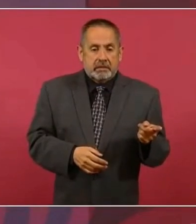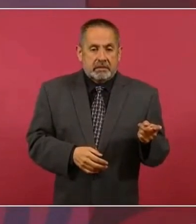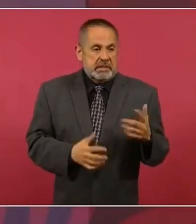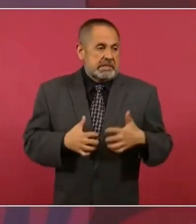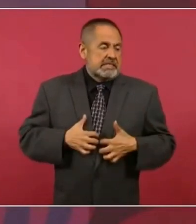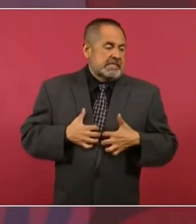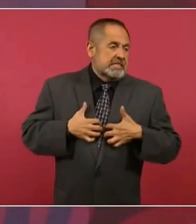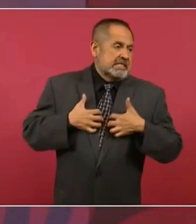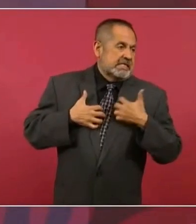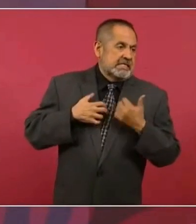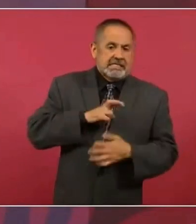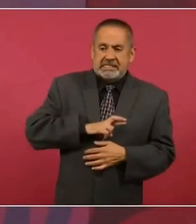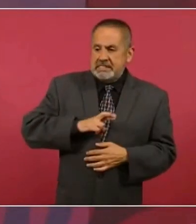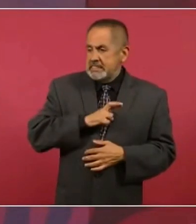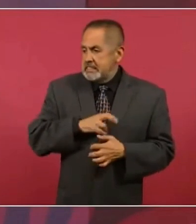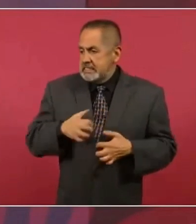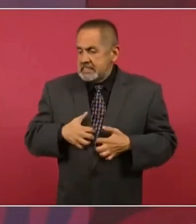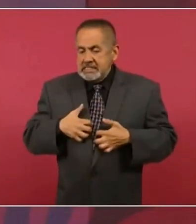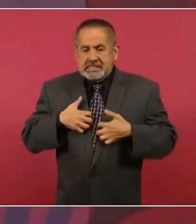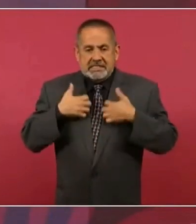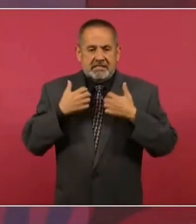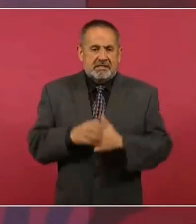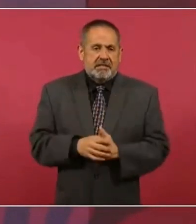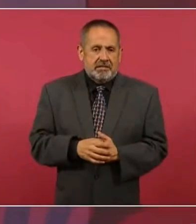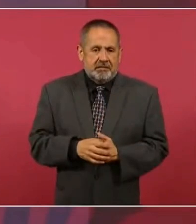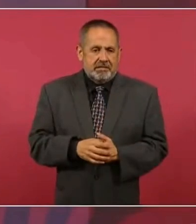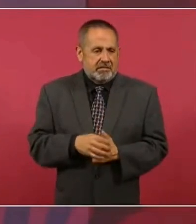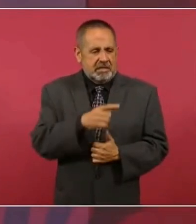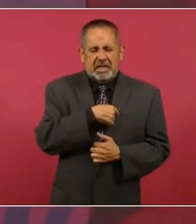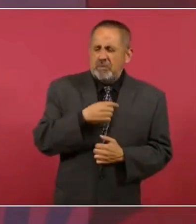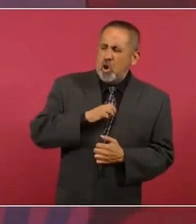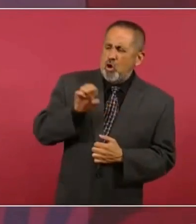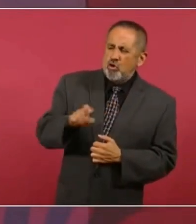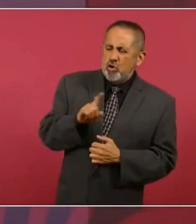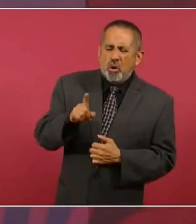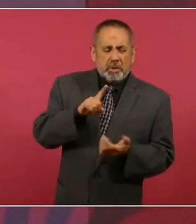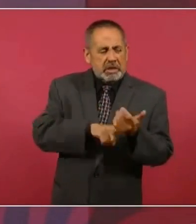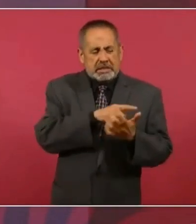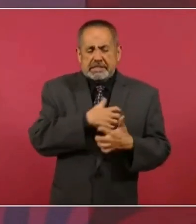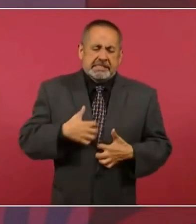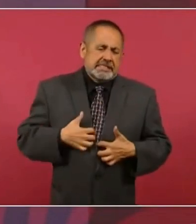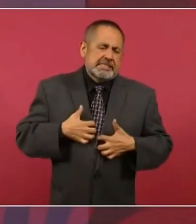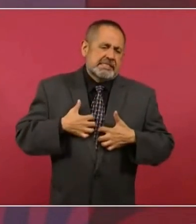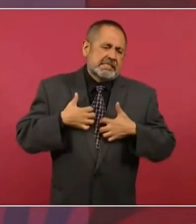el coraje. No voy a decir odio.